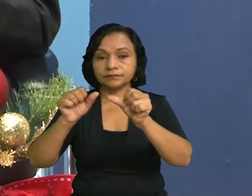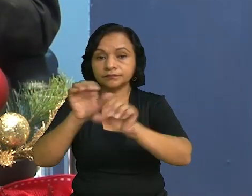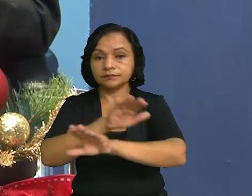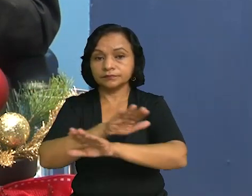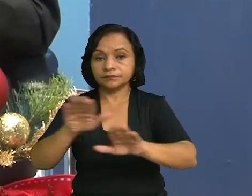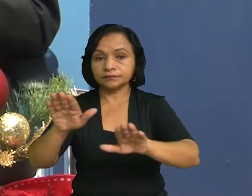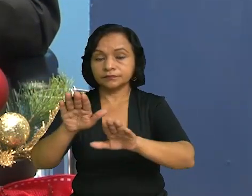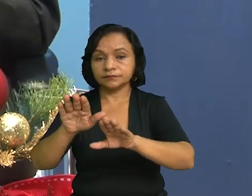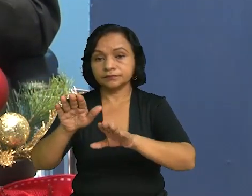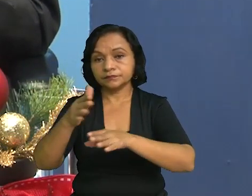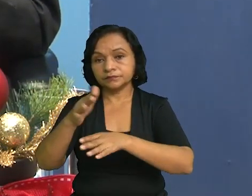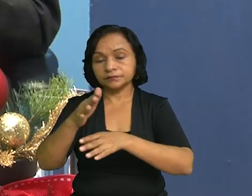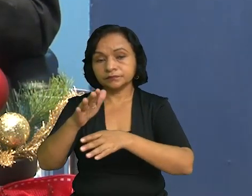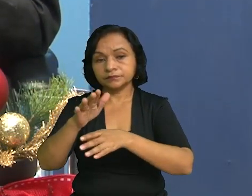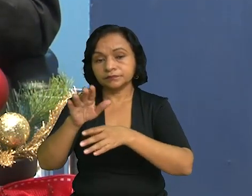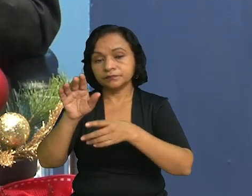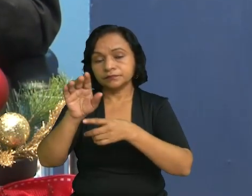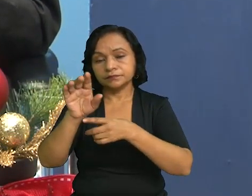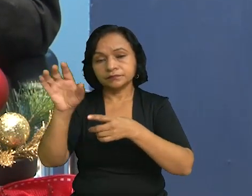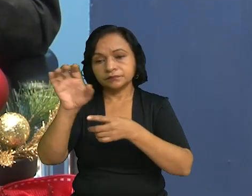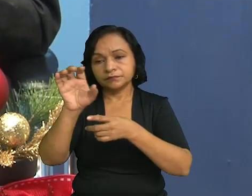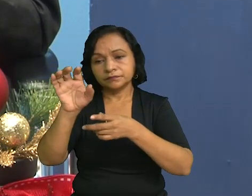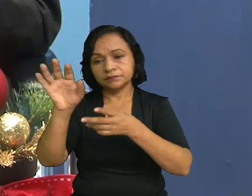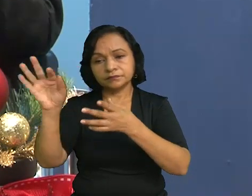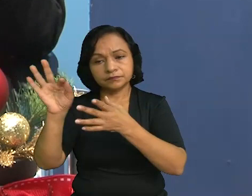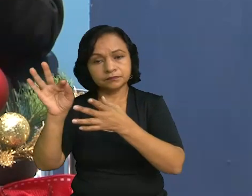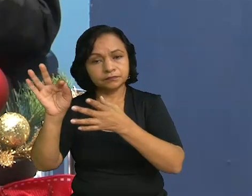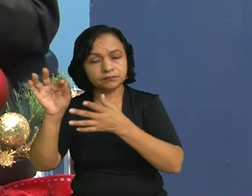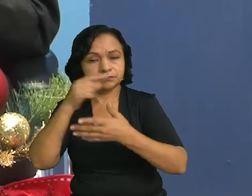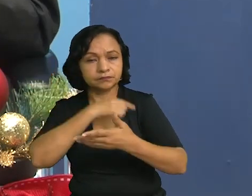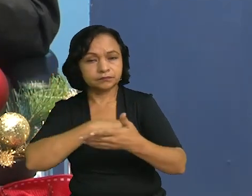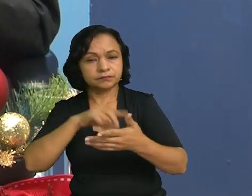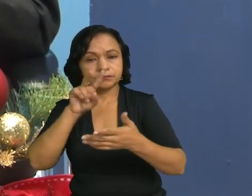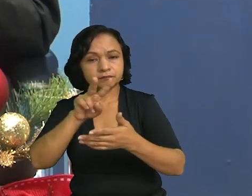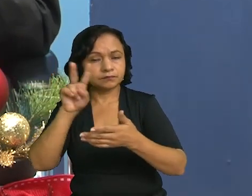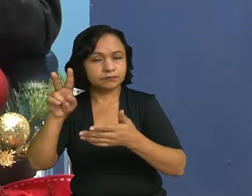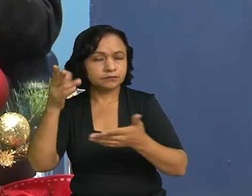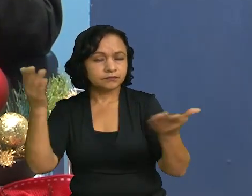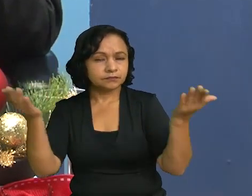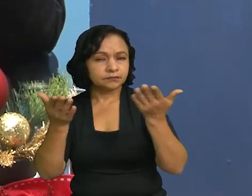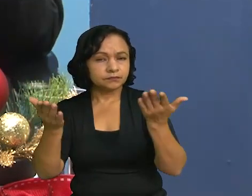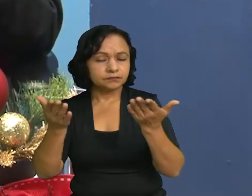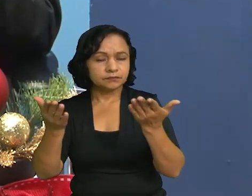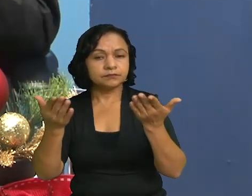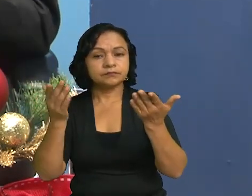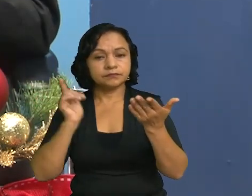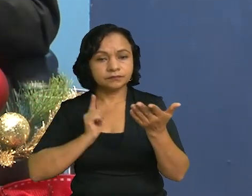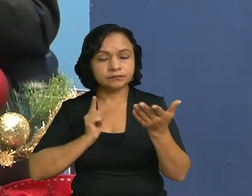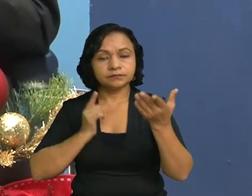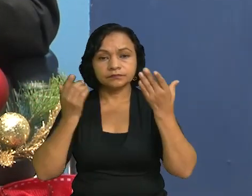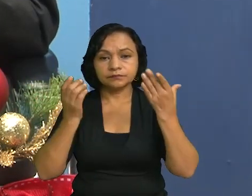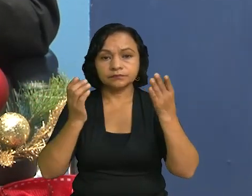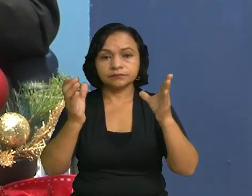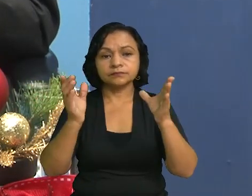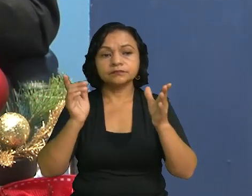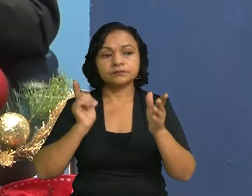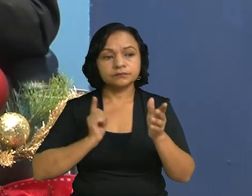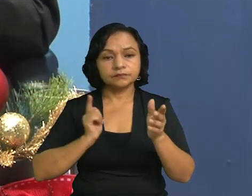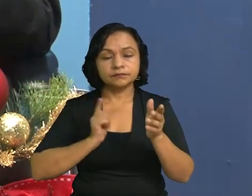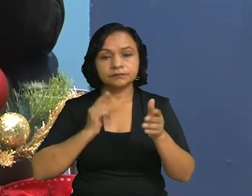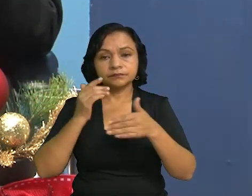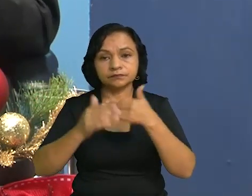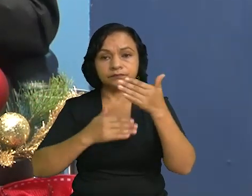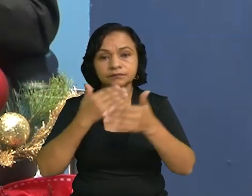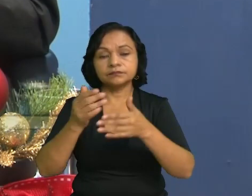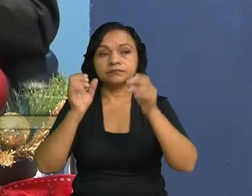en el primer trimestre del 22 pero dependiendo de las condiciones que hayan nosotros vamos a apoyar pues para que esto